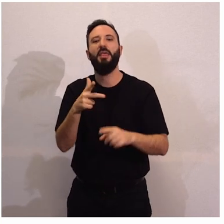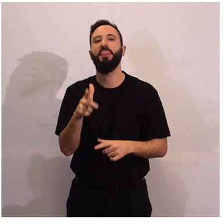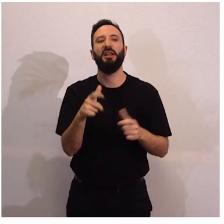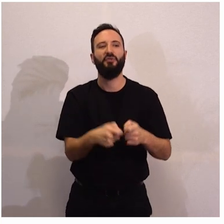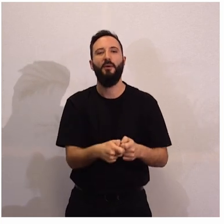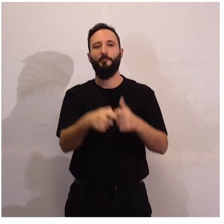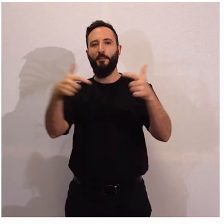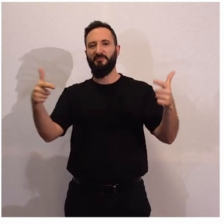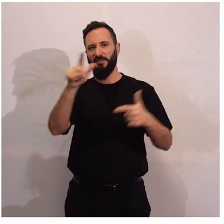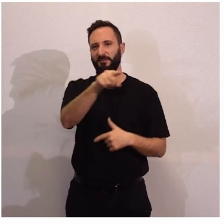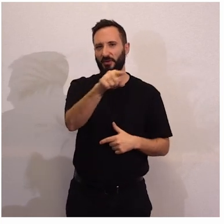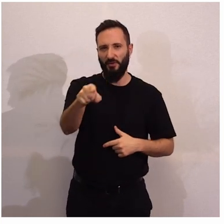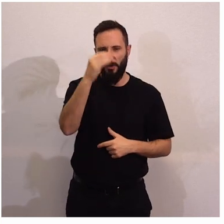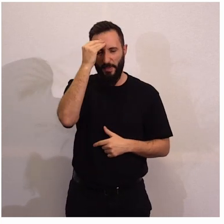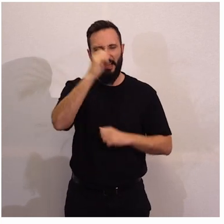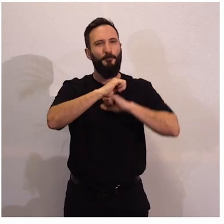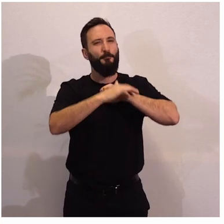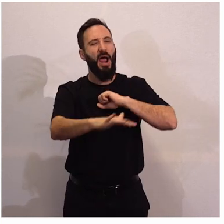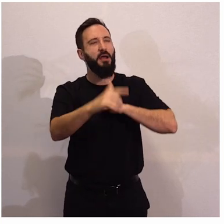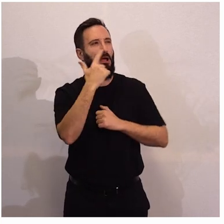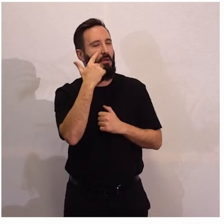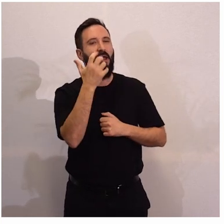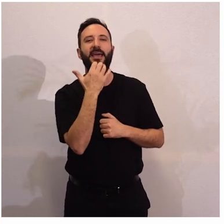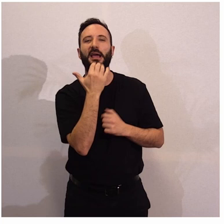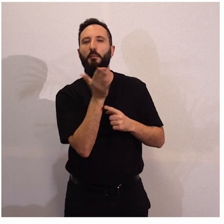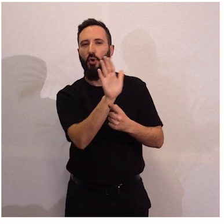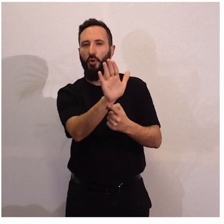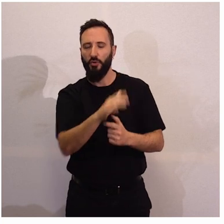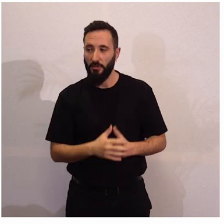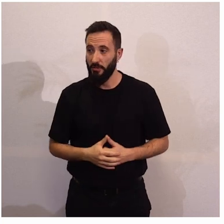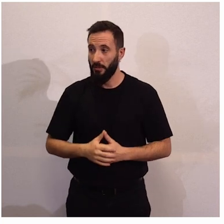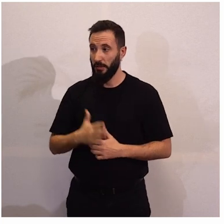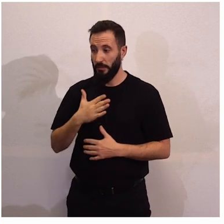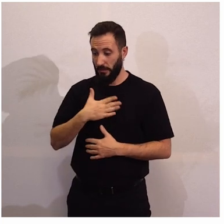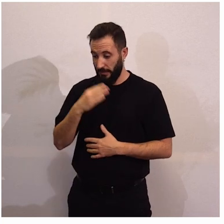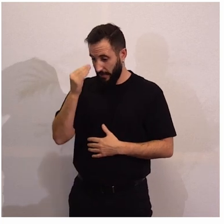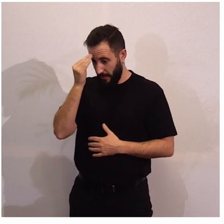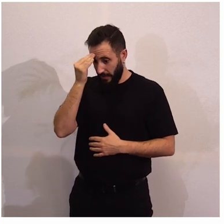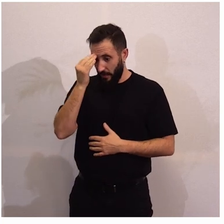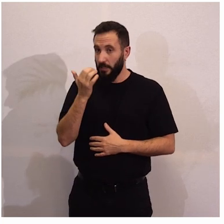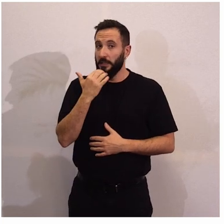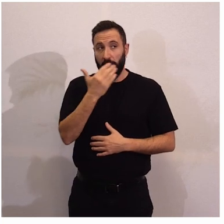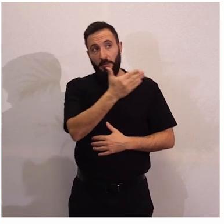ejemplo? Mar, cuéntanos. Bueno, yo creo que